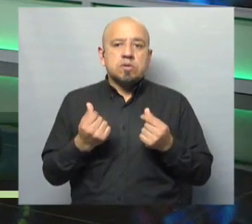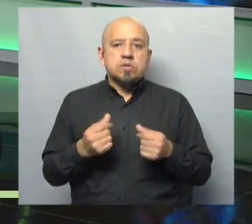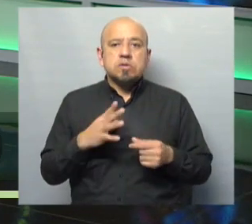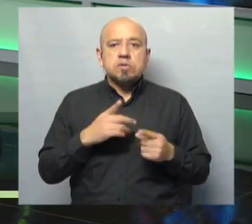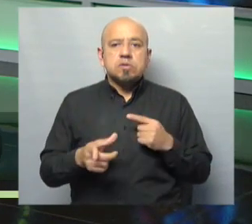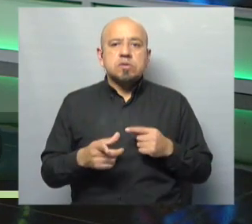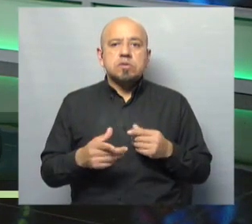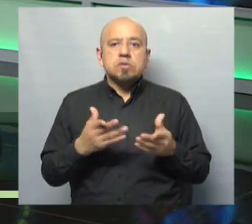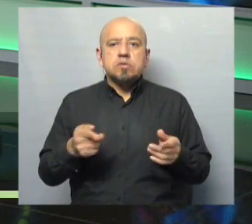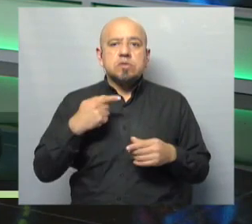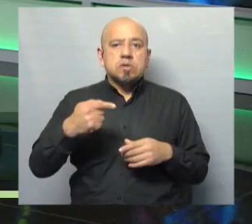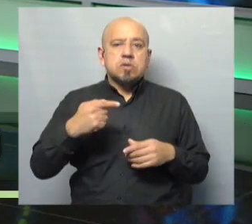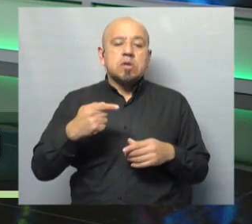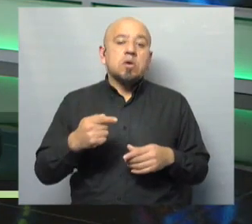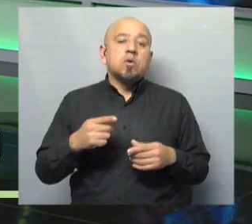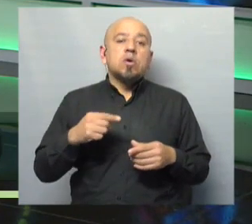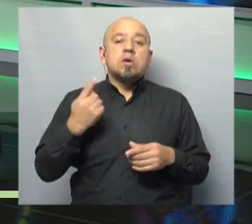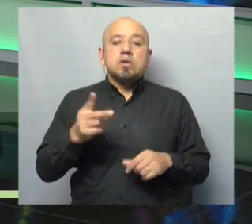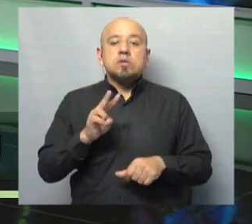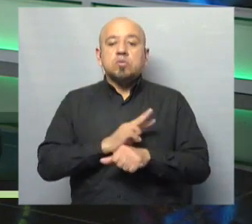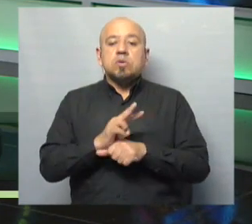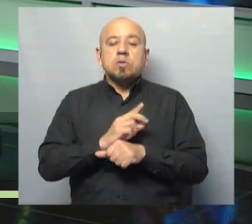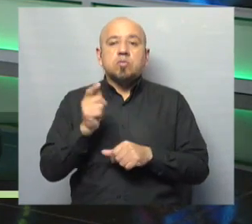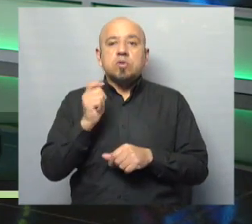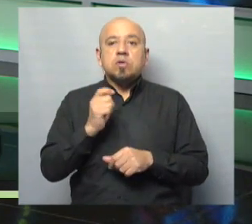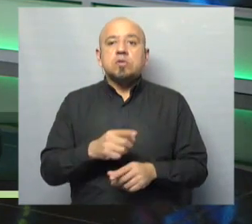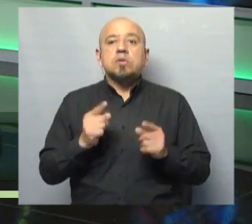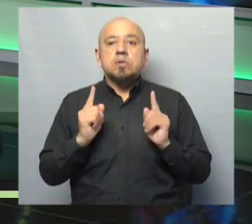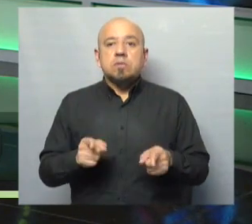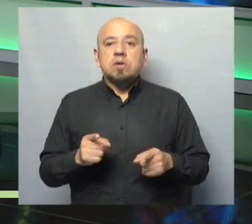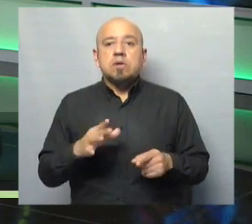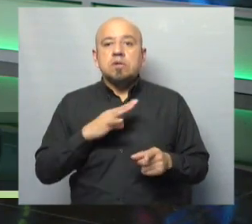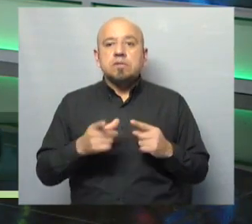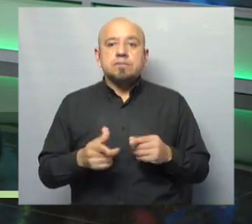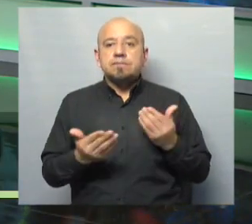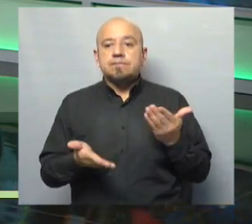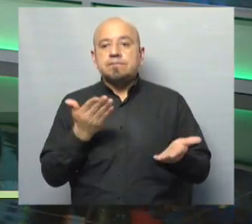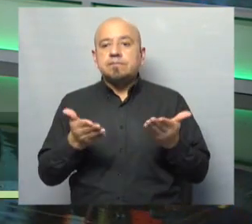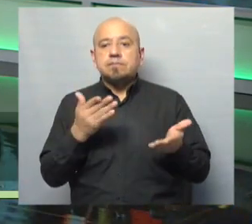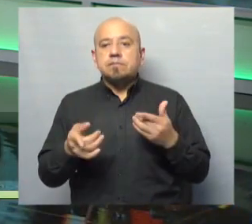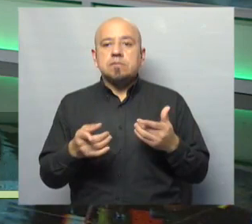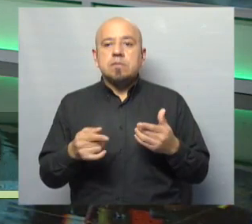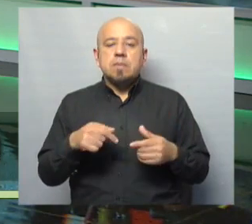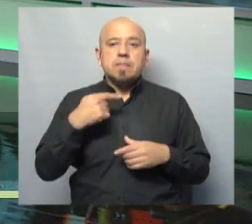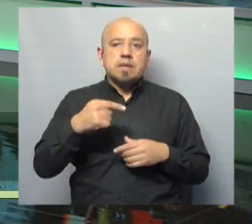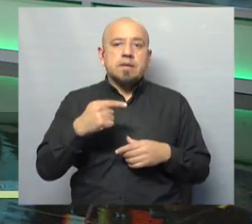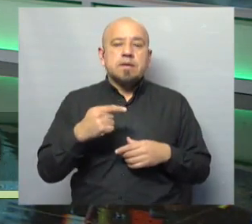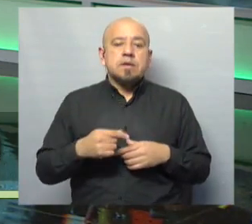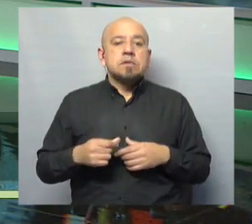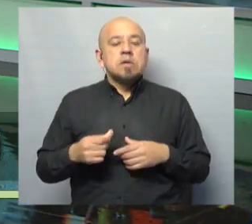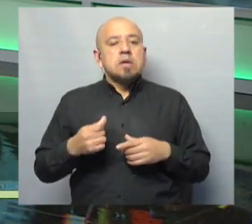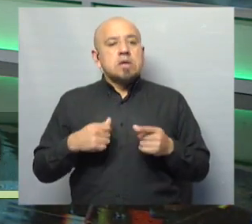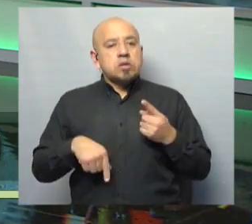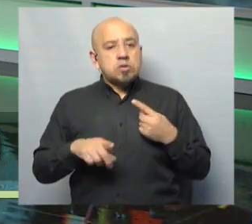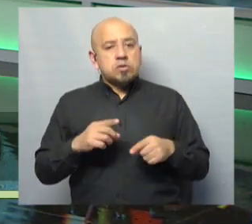francamente negativos y la seguridad pública donde también la evaluación es negativa lo que vemos en